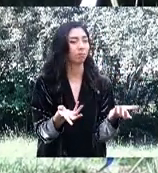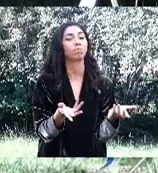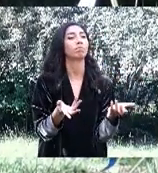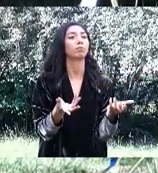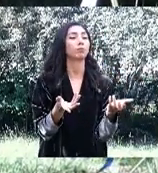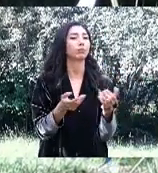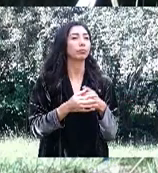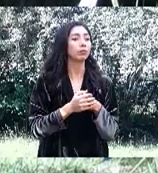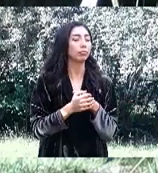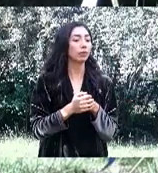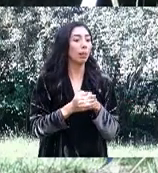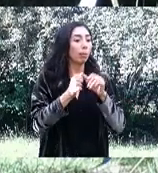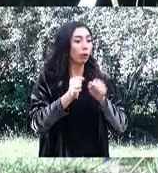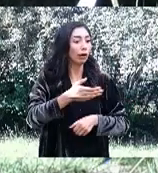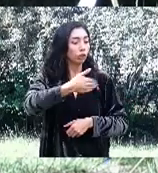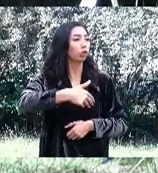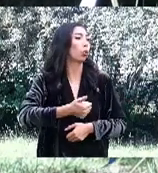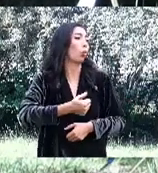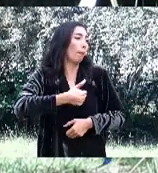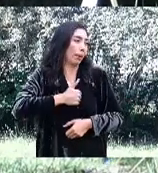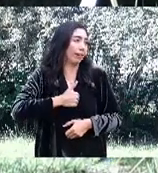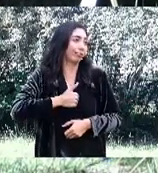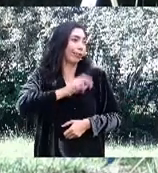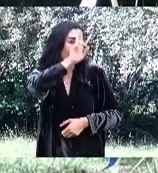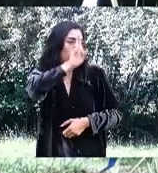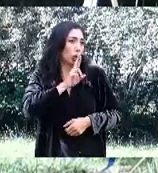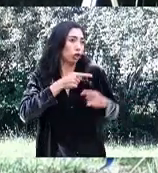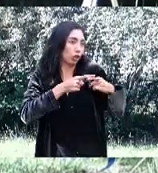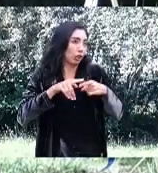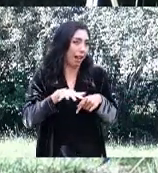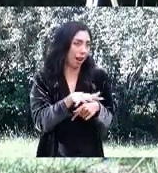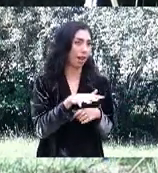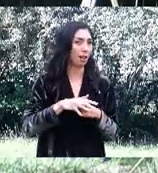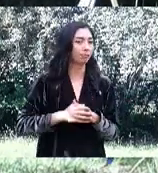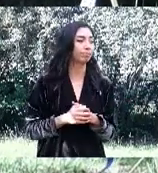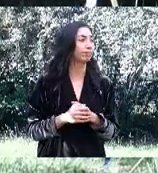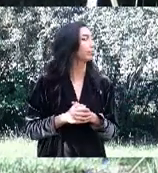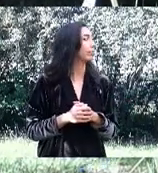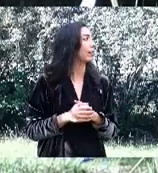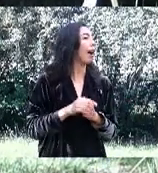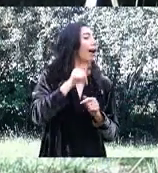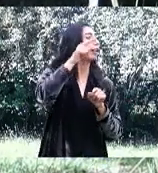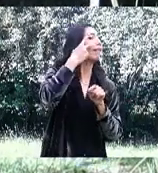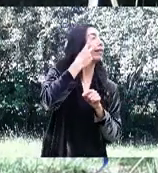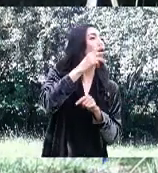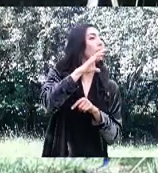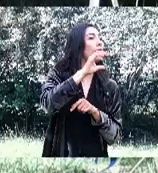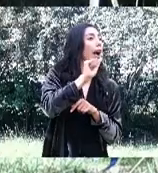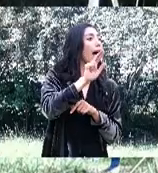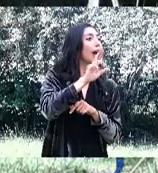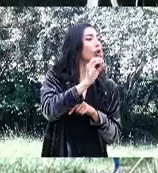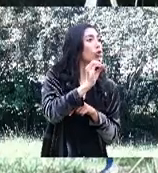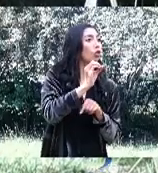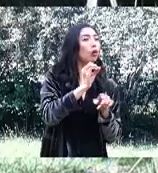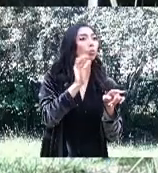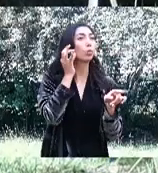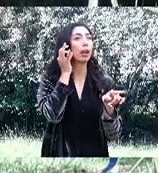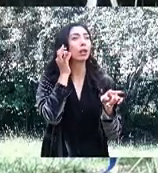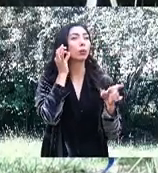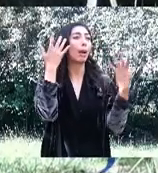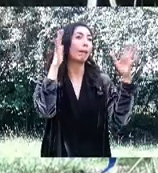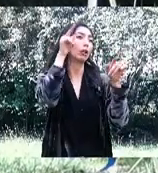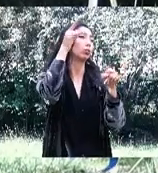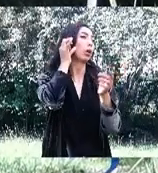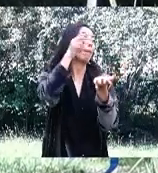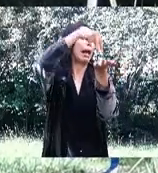eso cumplir con el rol social que que tenemos no eh allí atrás veo a Carolina a caro por favor les pido un aplauso